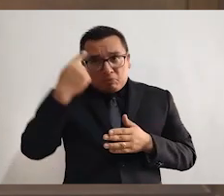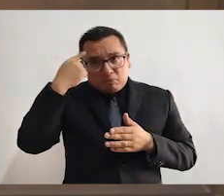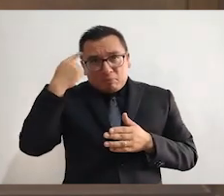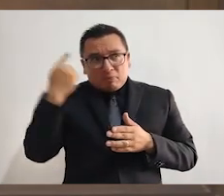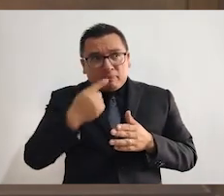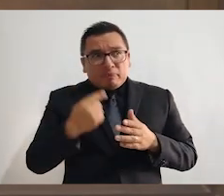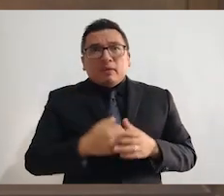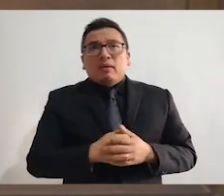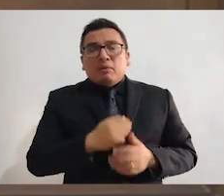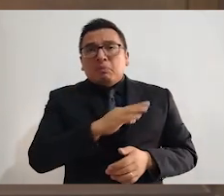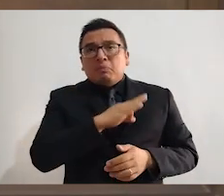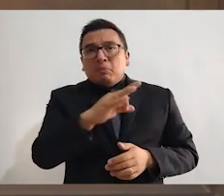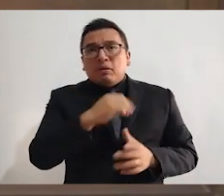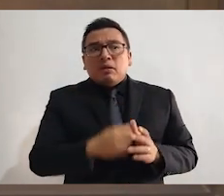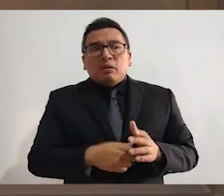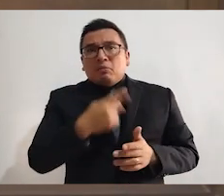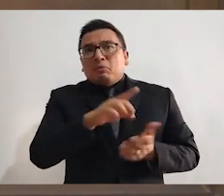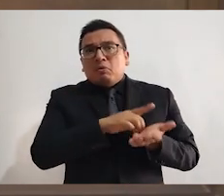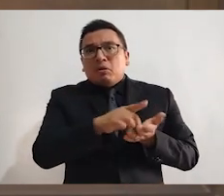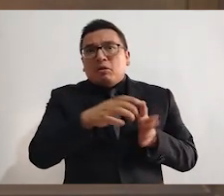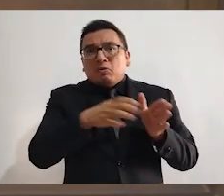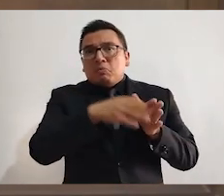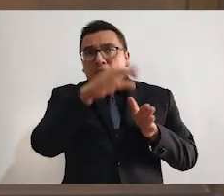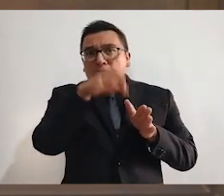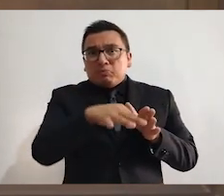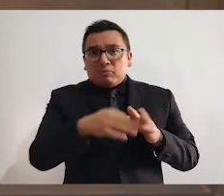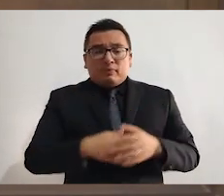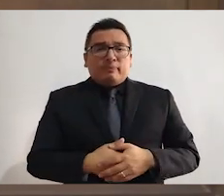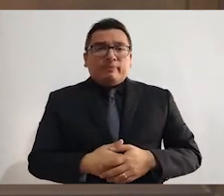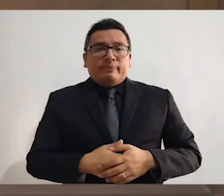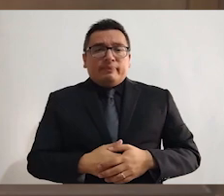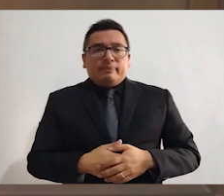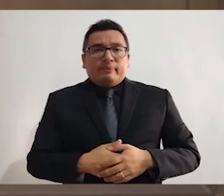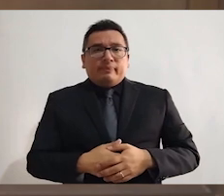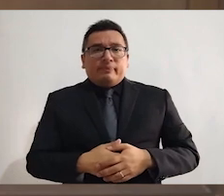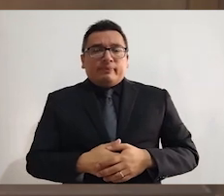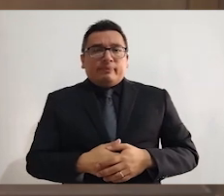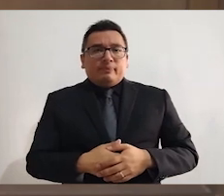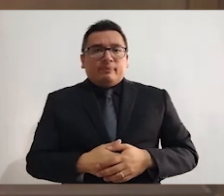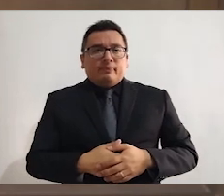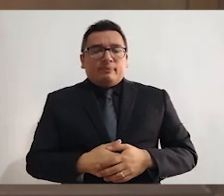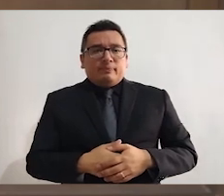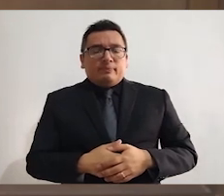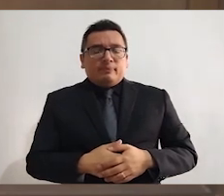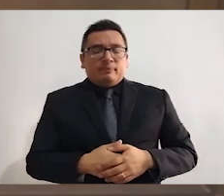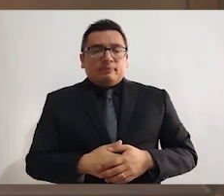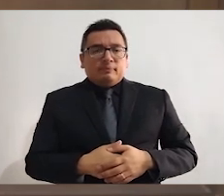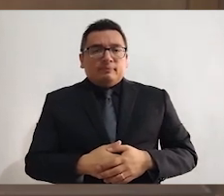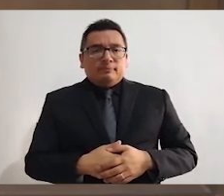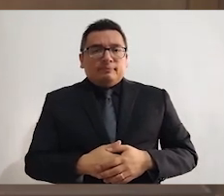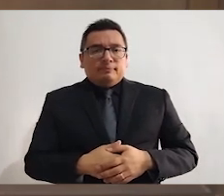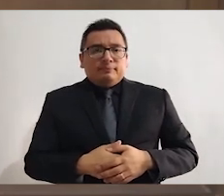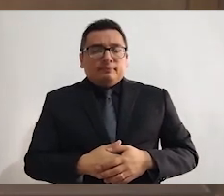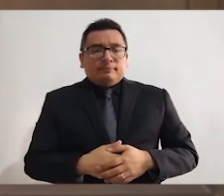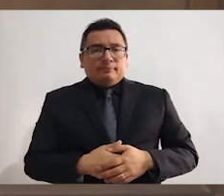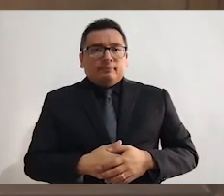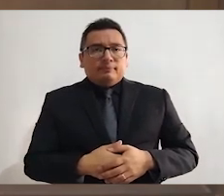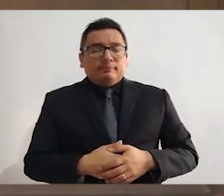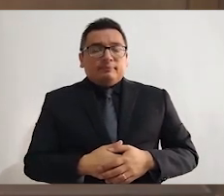acceder a su derecho al voto. Por ahí también